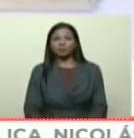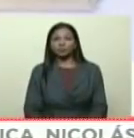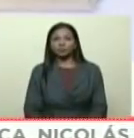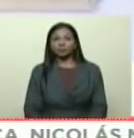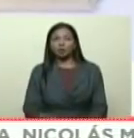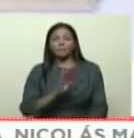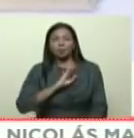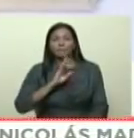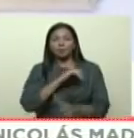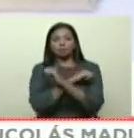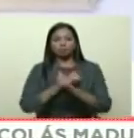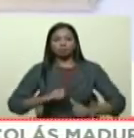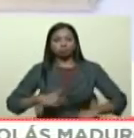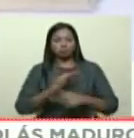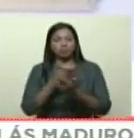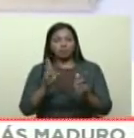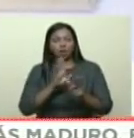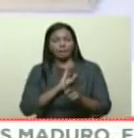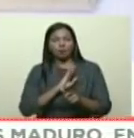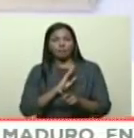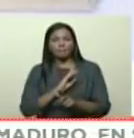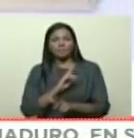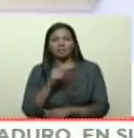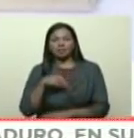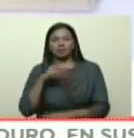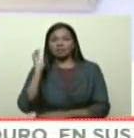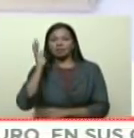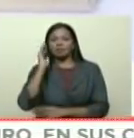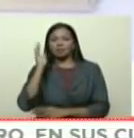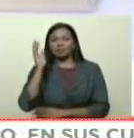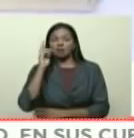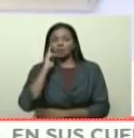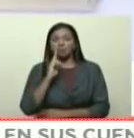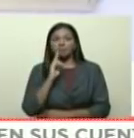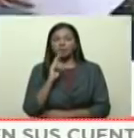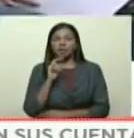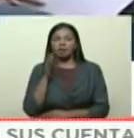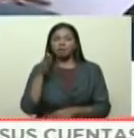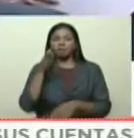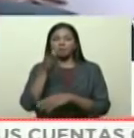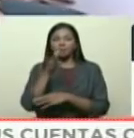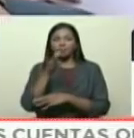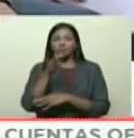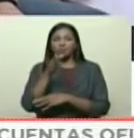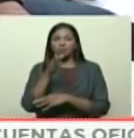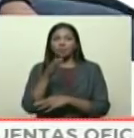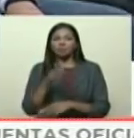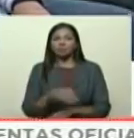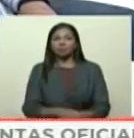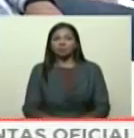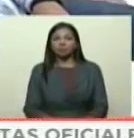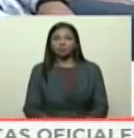del Ejército Libertador de Angostura, del Orinoco a Boyacá.